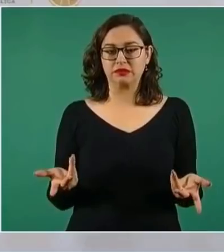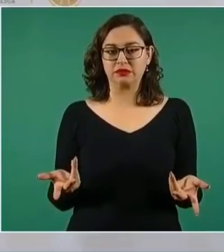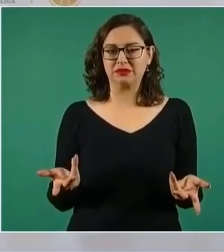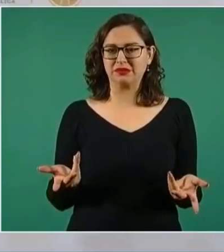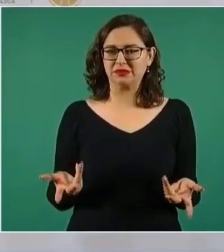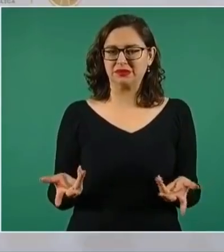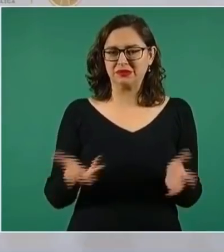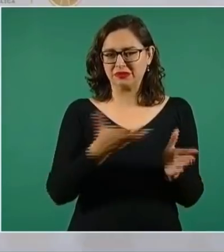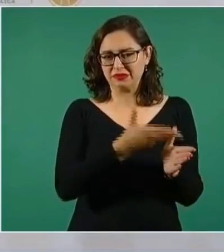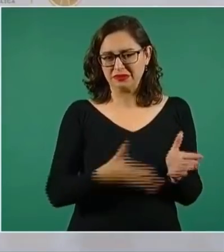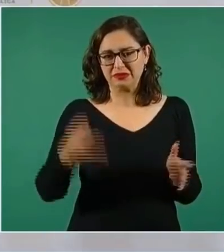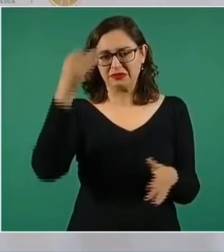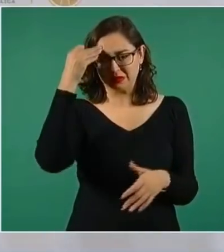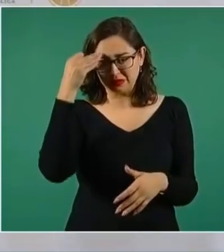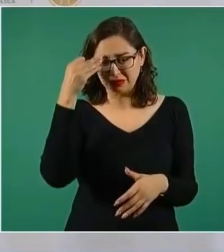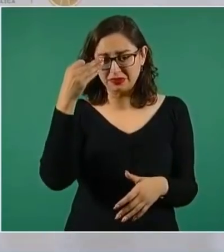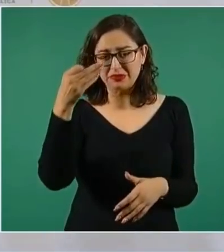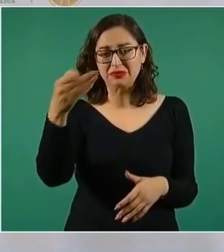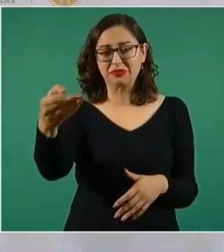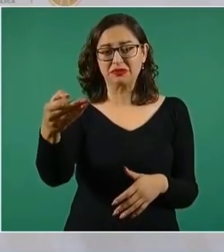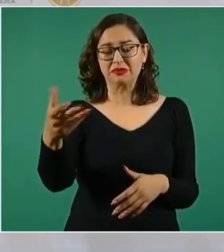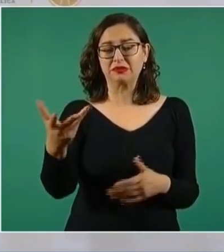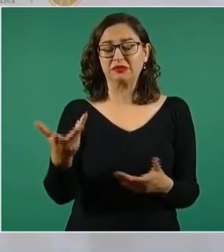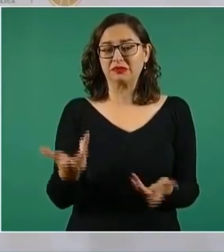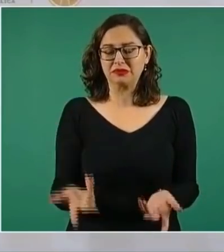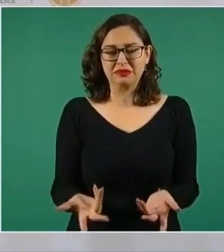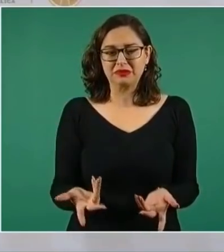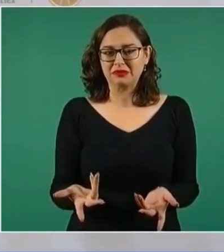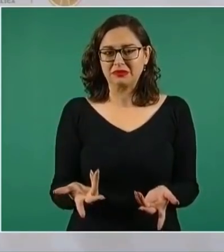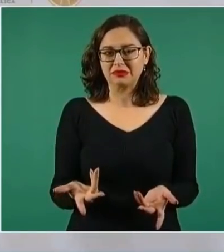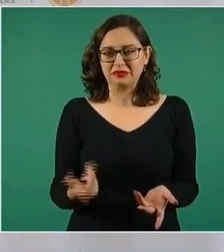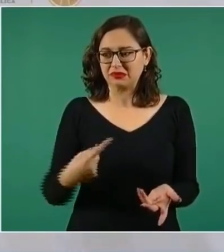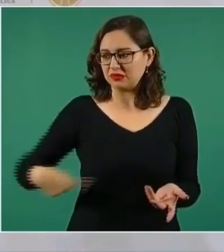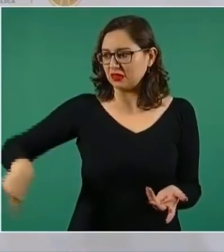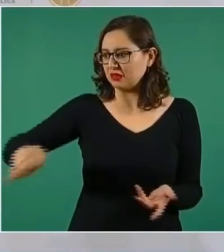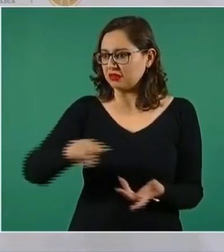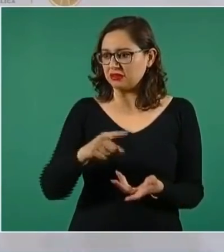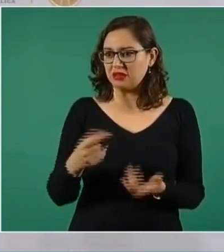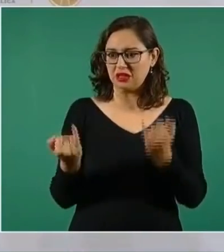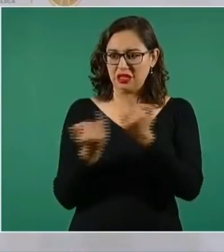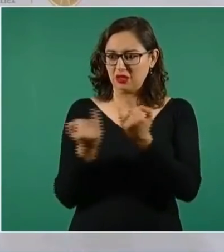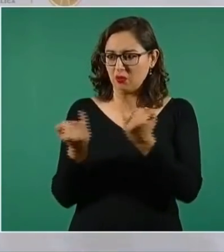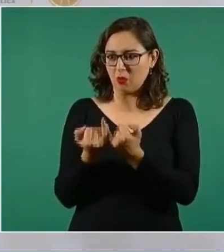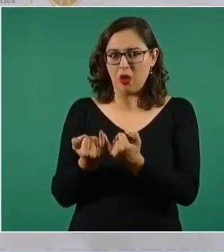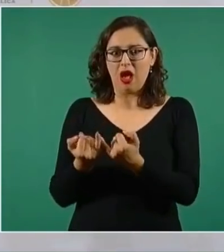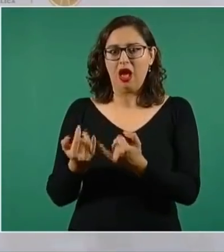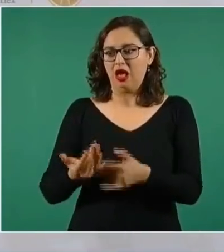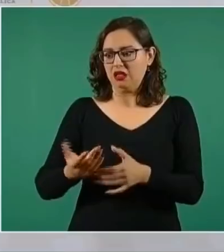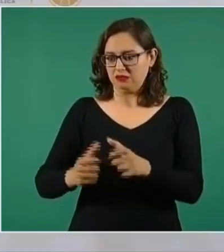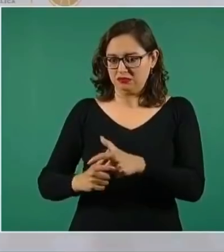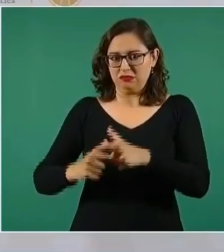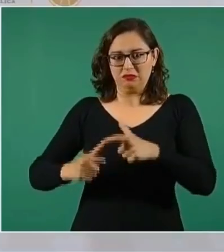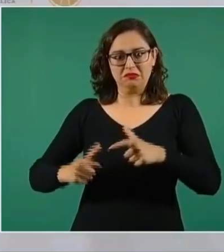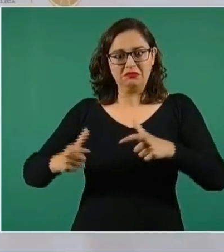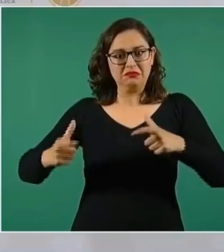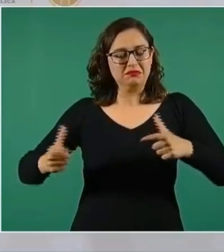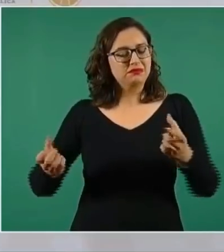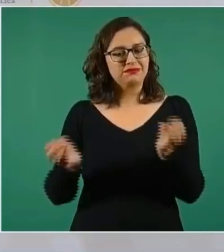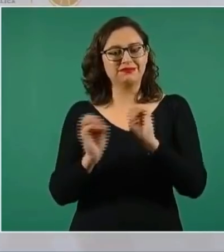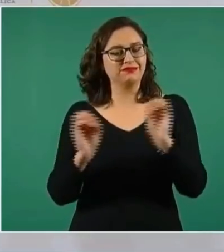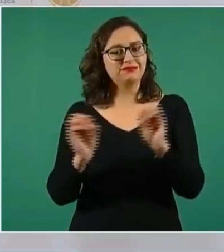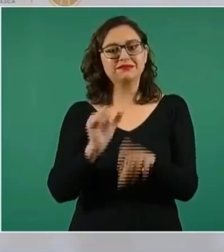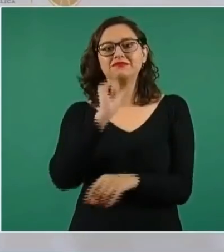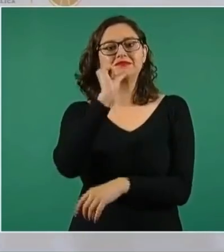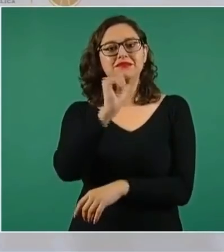siglos de colonización ni siquiera recuperar la población que existía antes